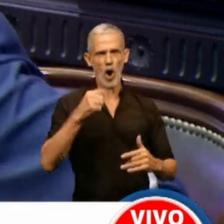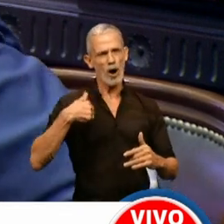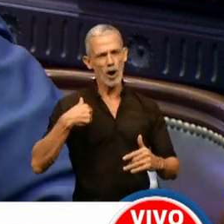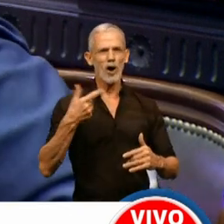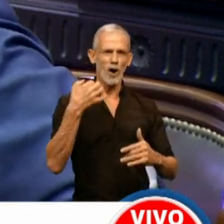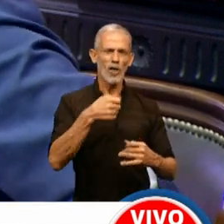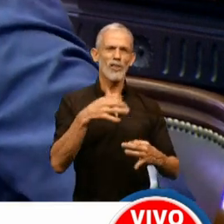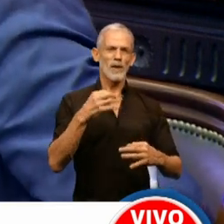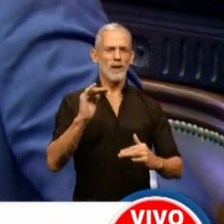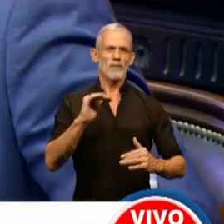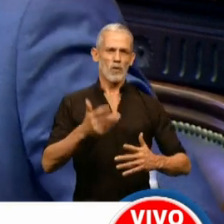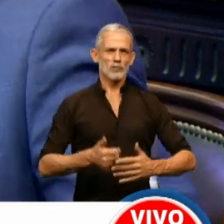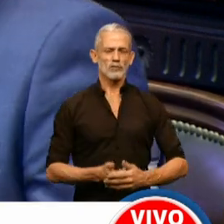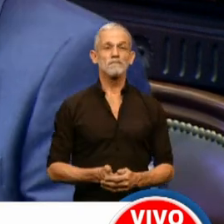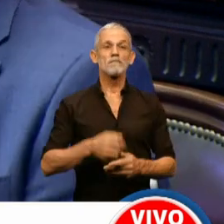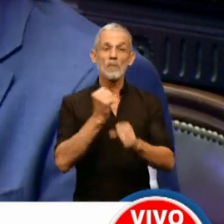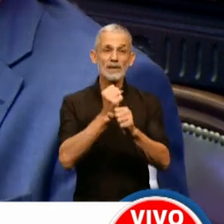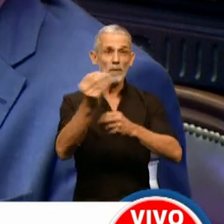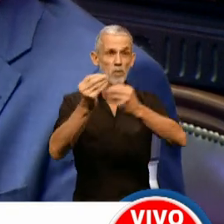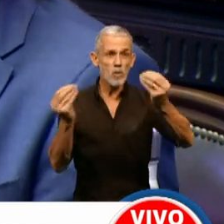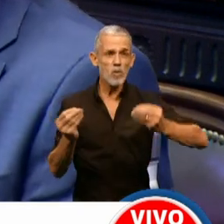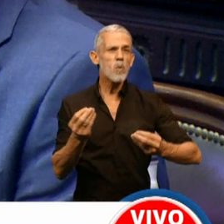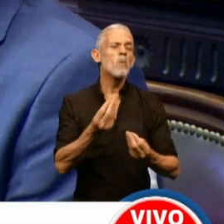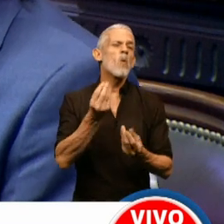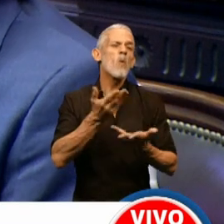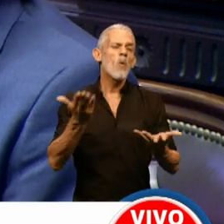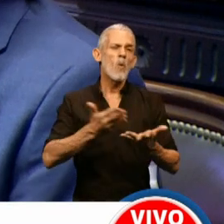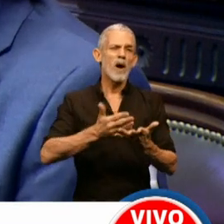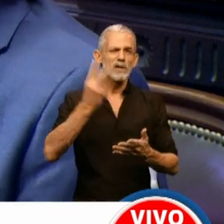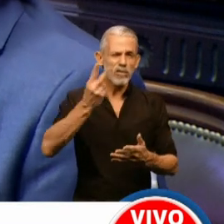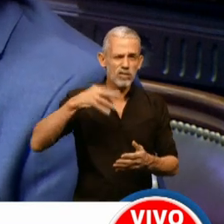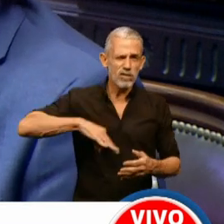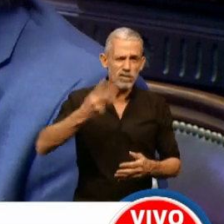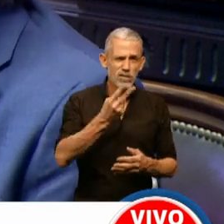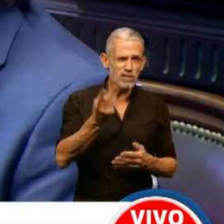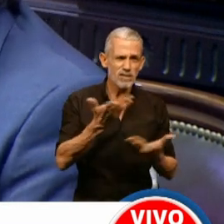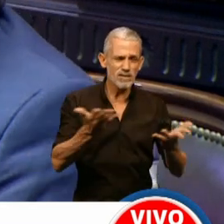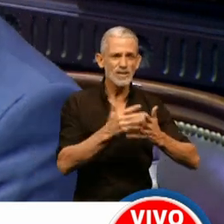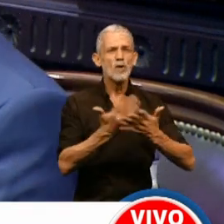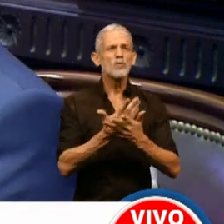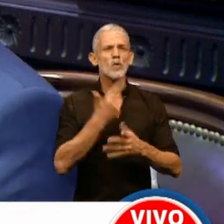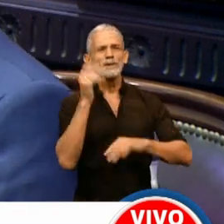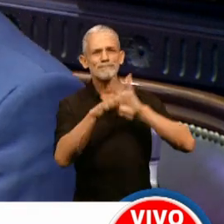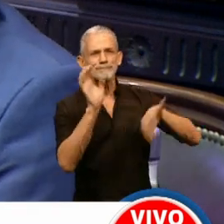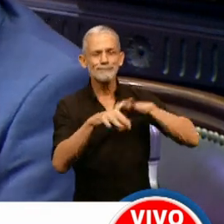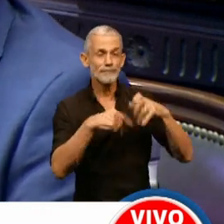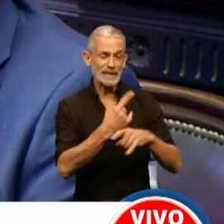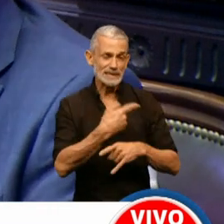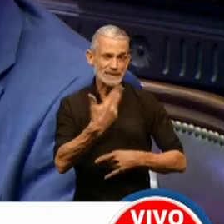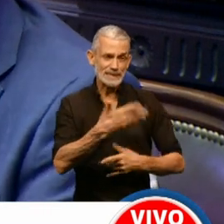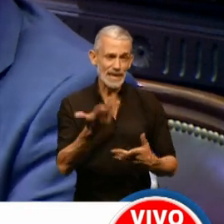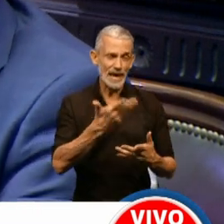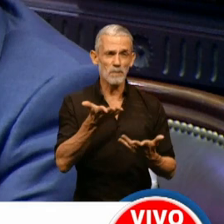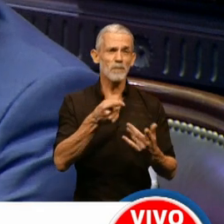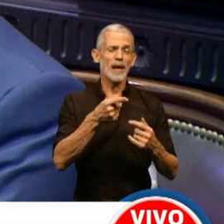trabajo los trabajos a los que accede son malas condiciones laborales sufren bullying sufren